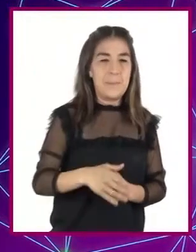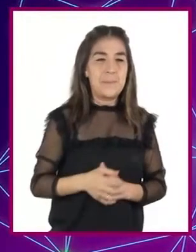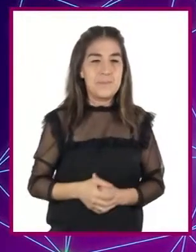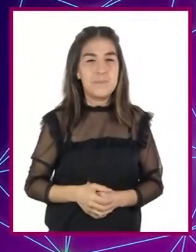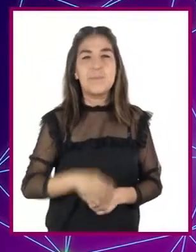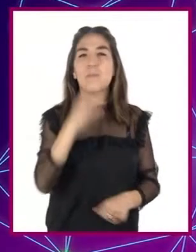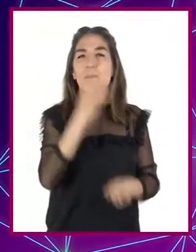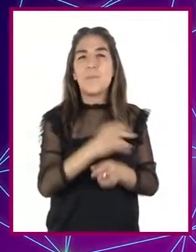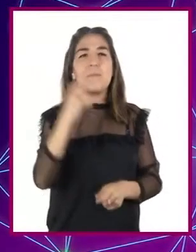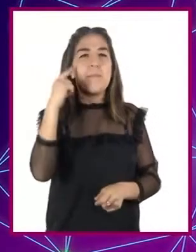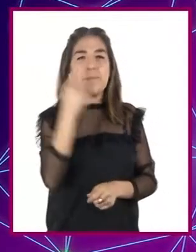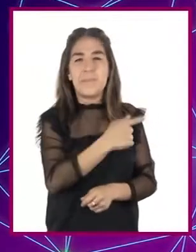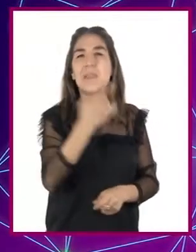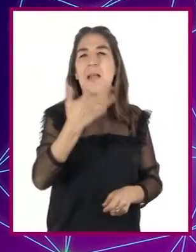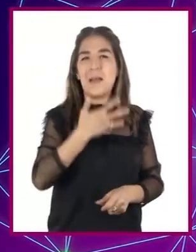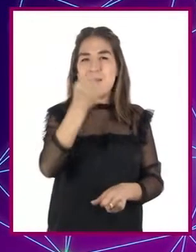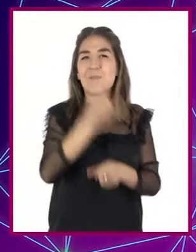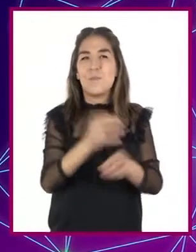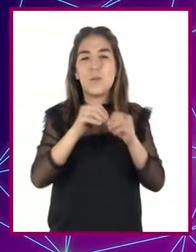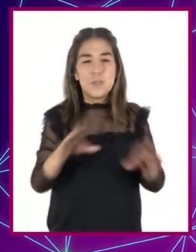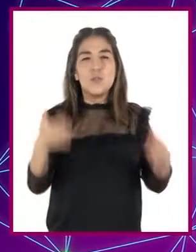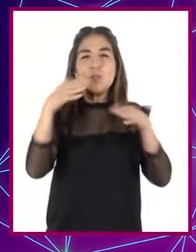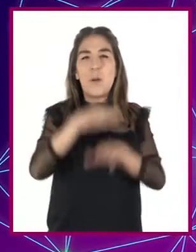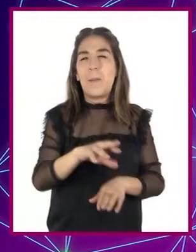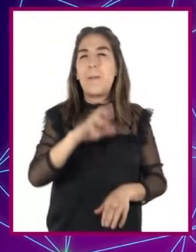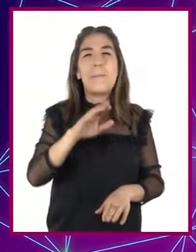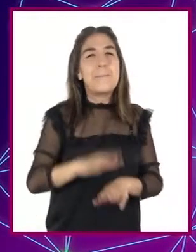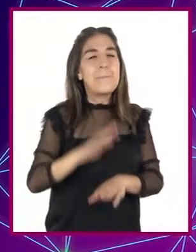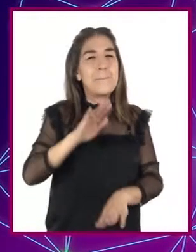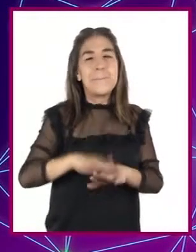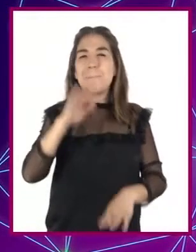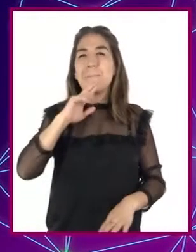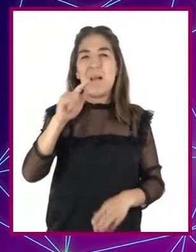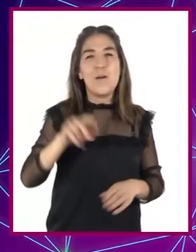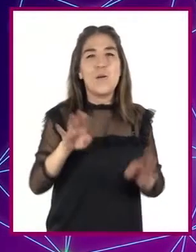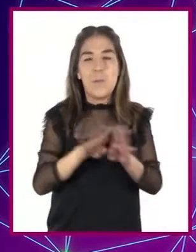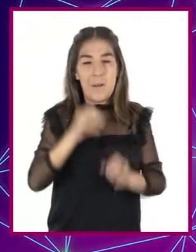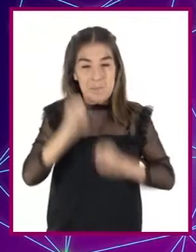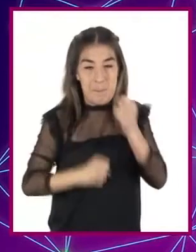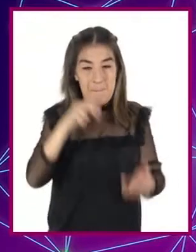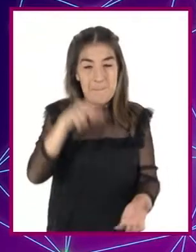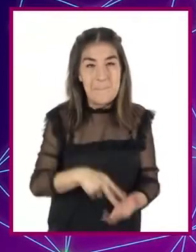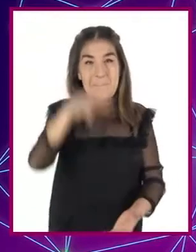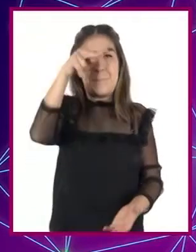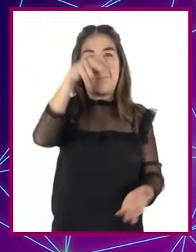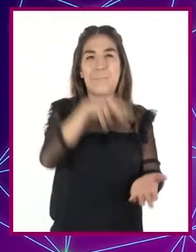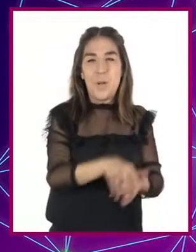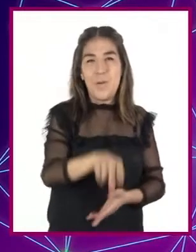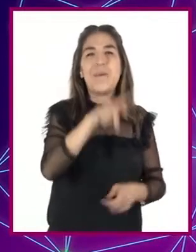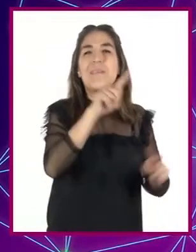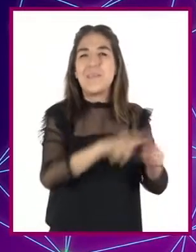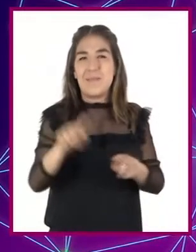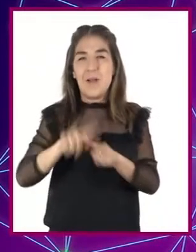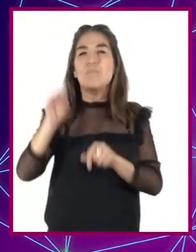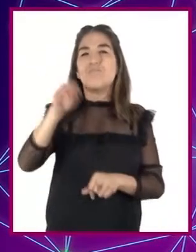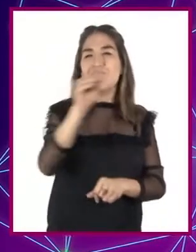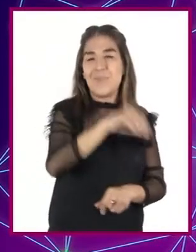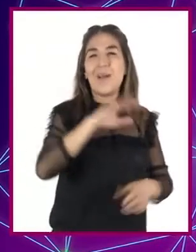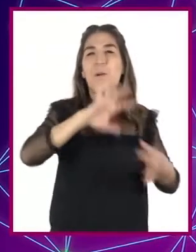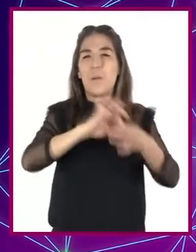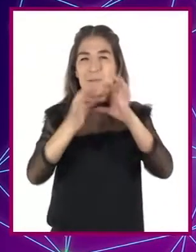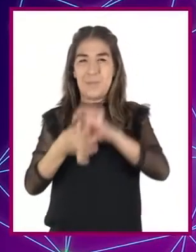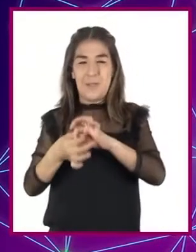continuación, se presenta información acerca de los mejores saltos de la historia de los Juegos Olímpicos en las diferentes sedes. Les pedimos